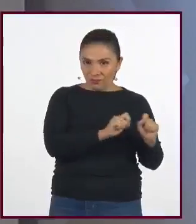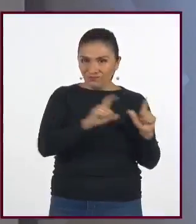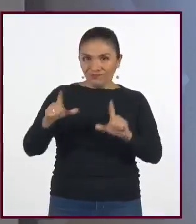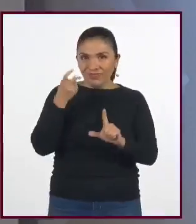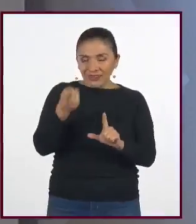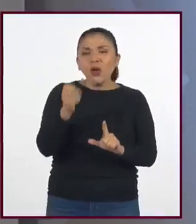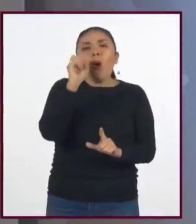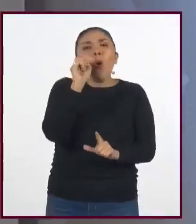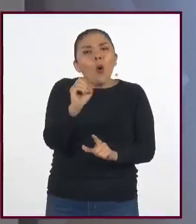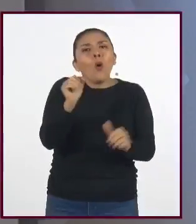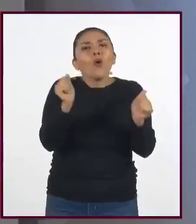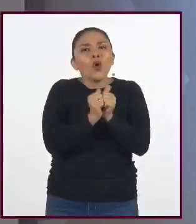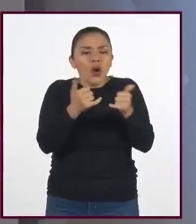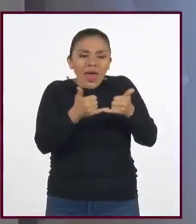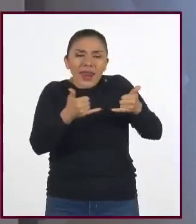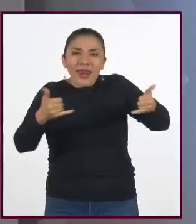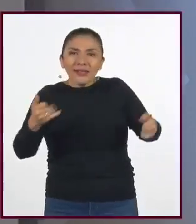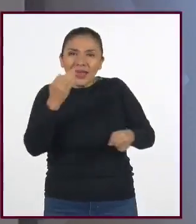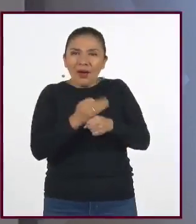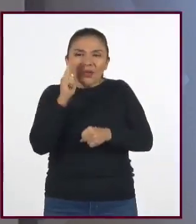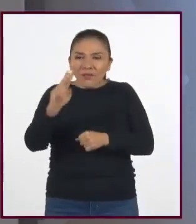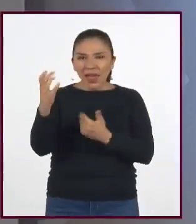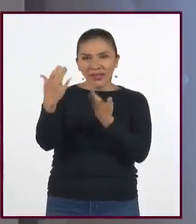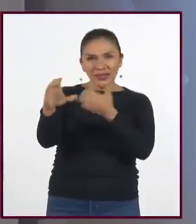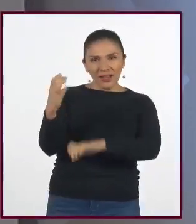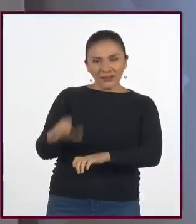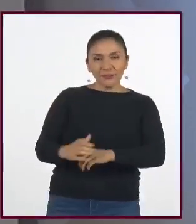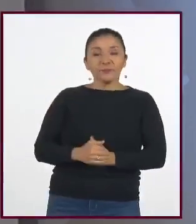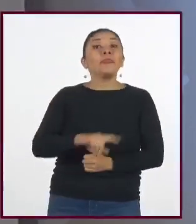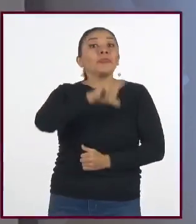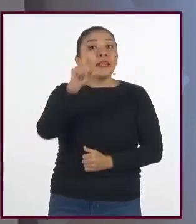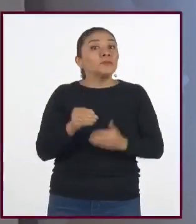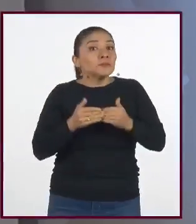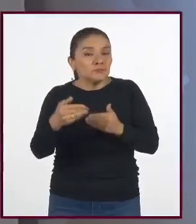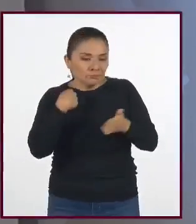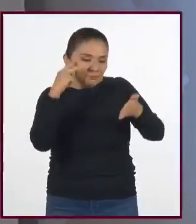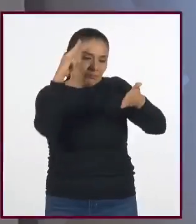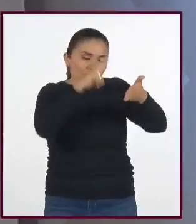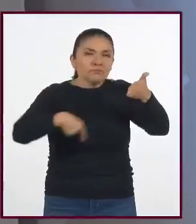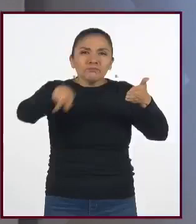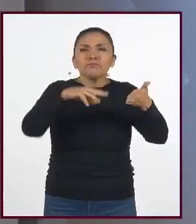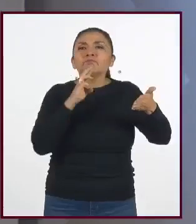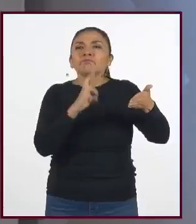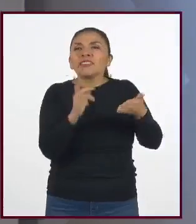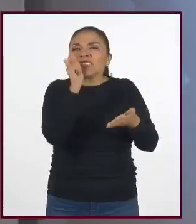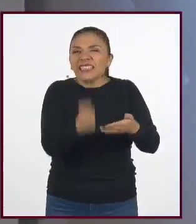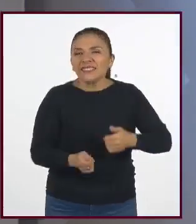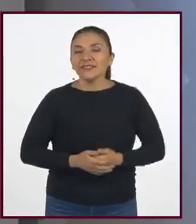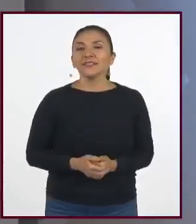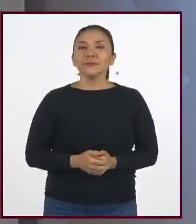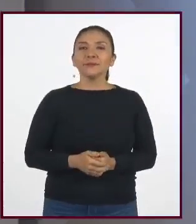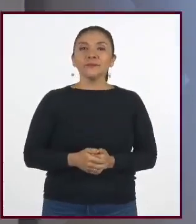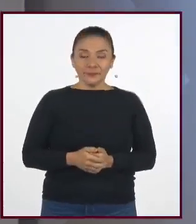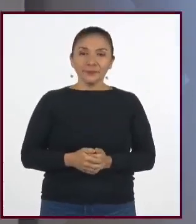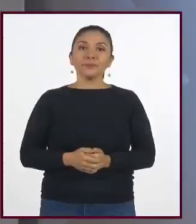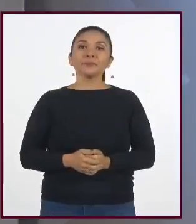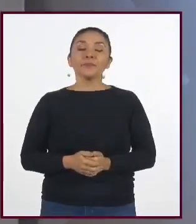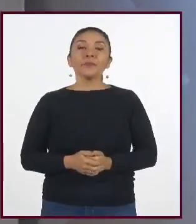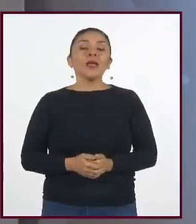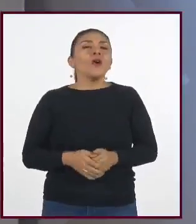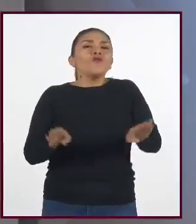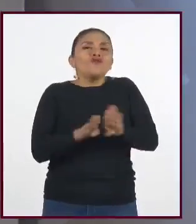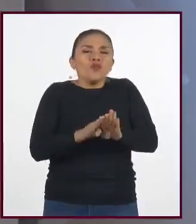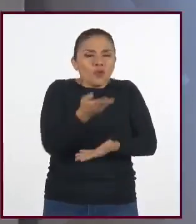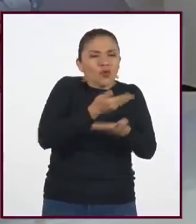a través del enlace que está en el chat de comentarios. Más adelante revisaremos sus respuestas. Para compartir herramientas